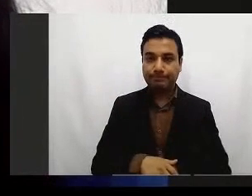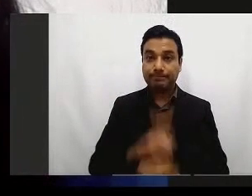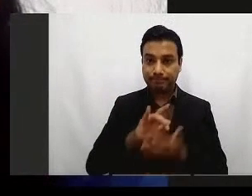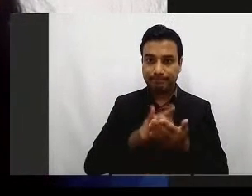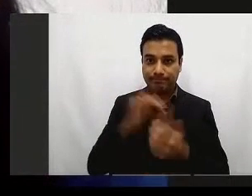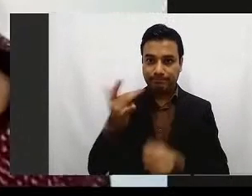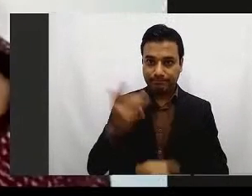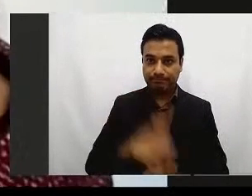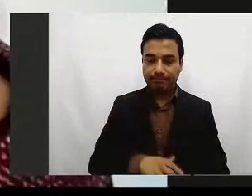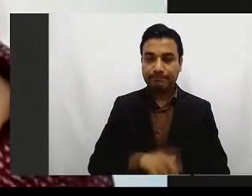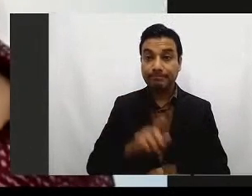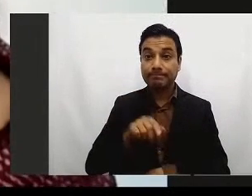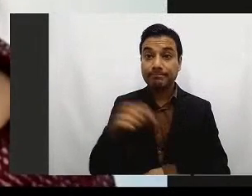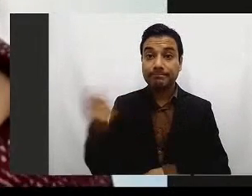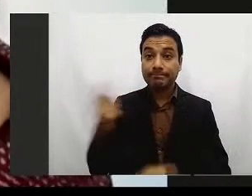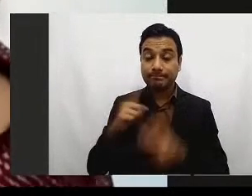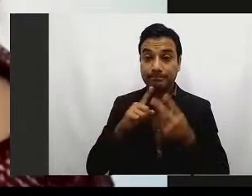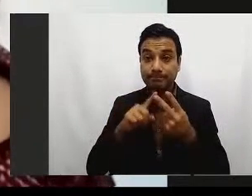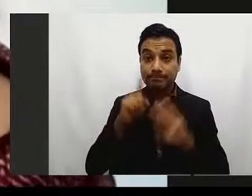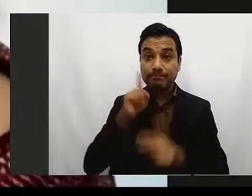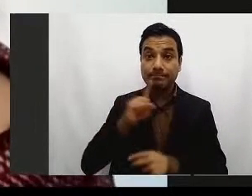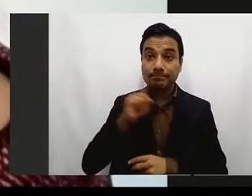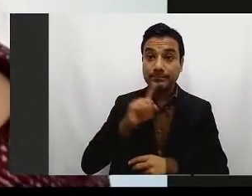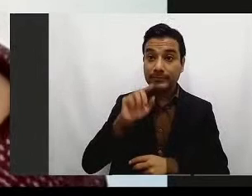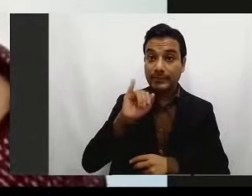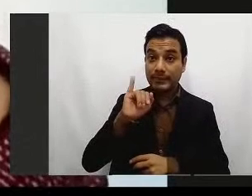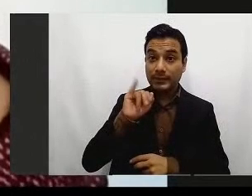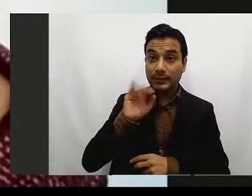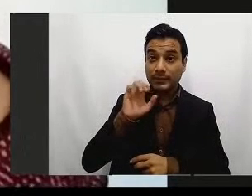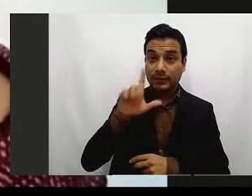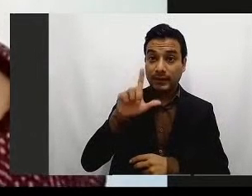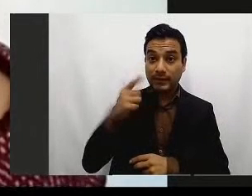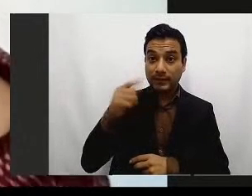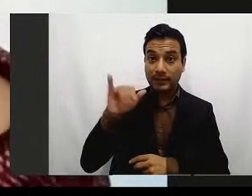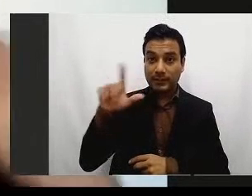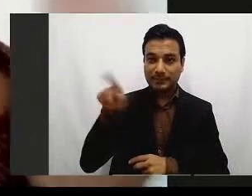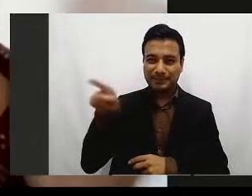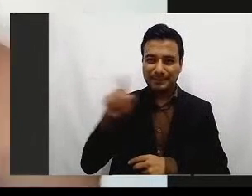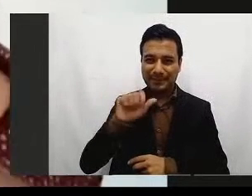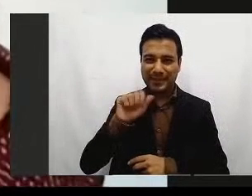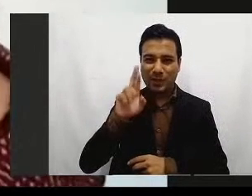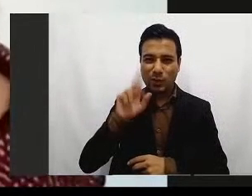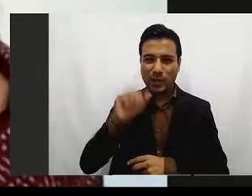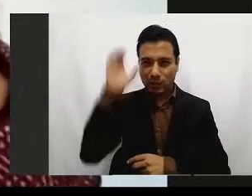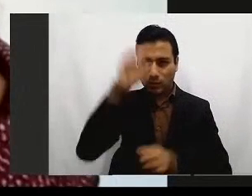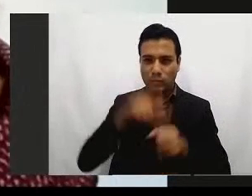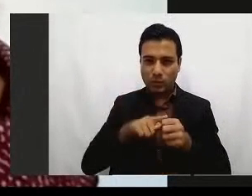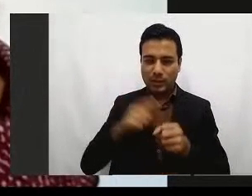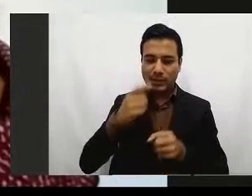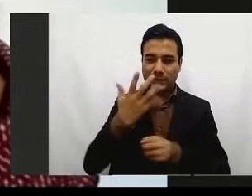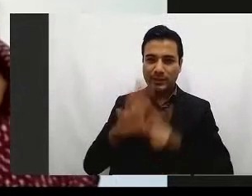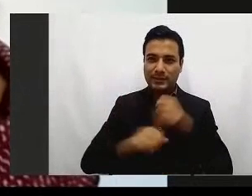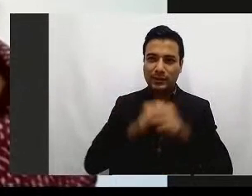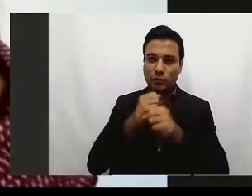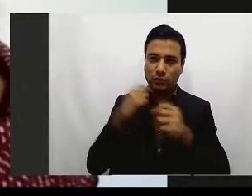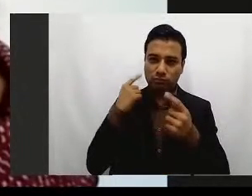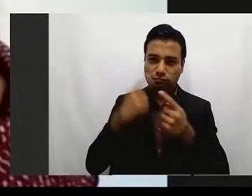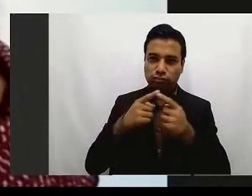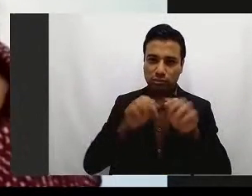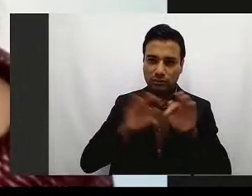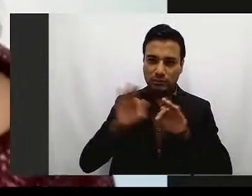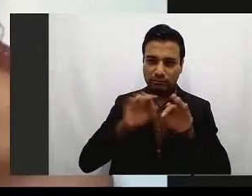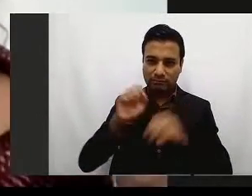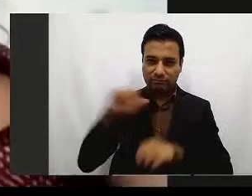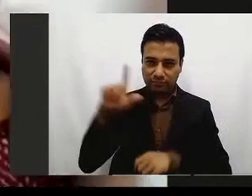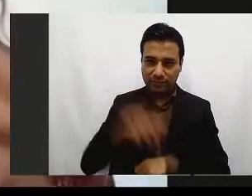También se encuentra con nosotros Isabel Gil, de Aura Cultura, quien desde hace más de una década ha desarrollado una trayectoria profesional en